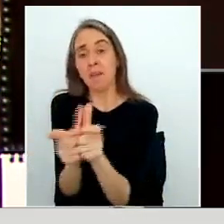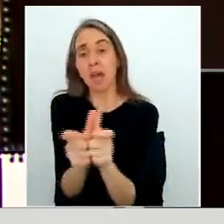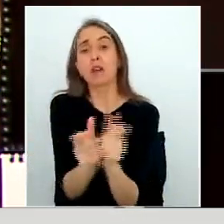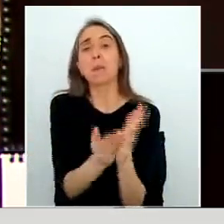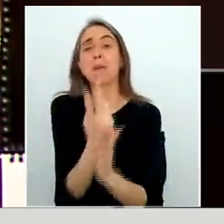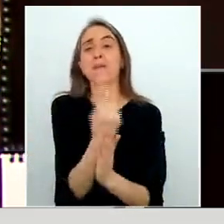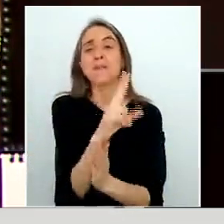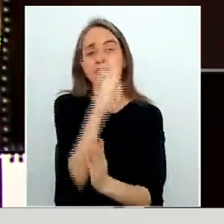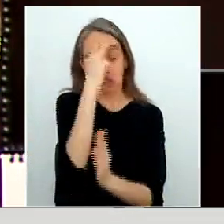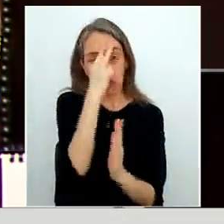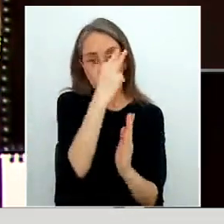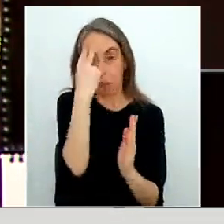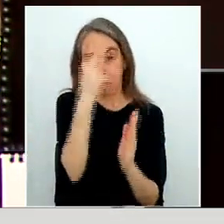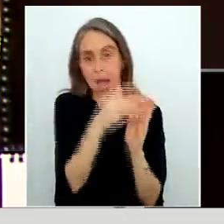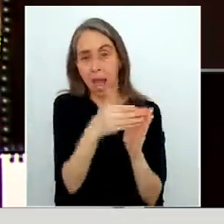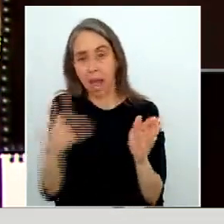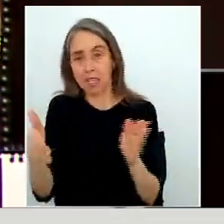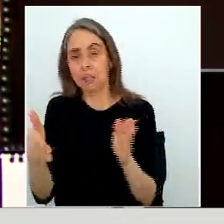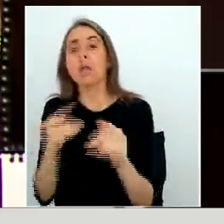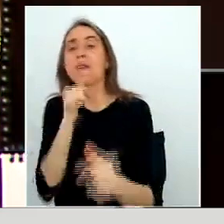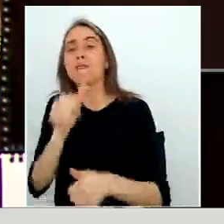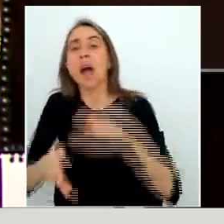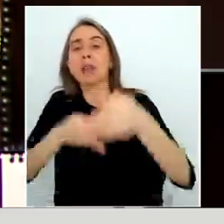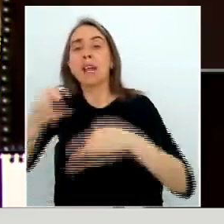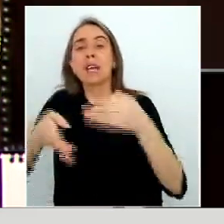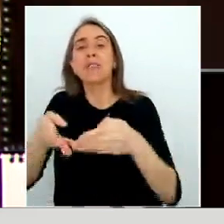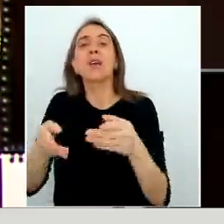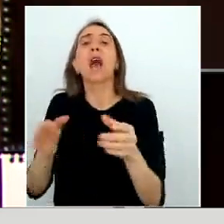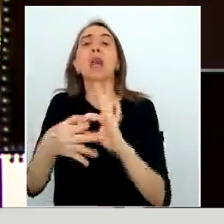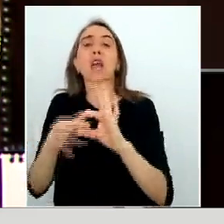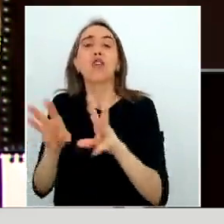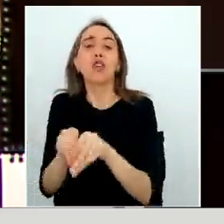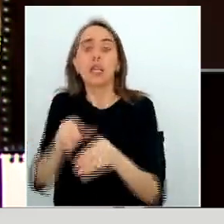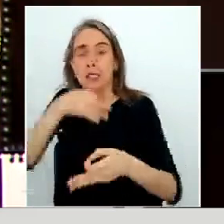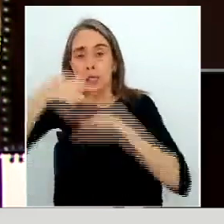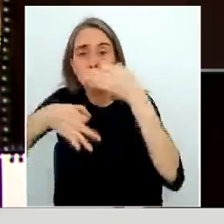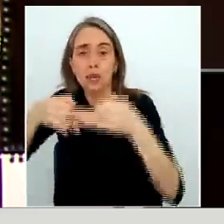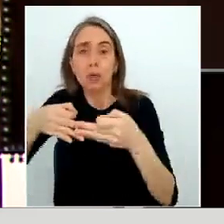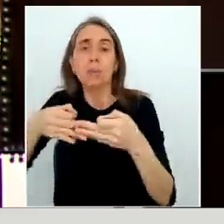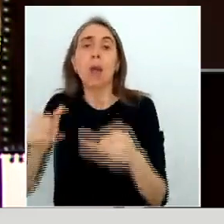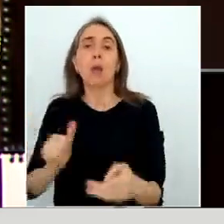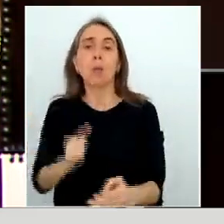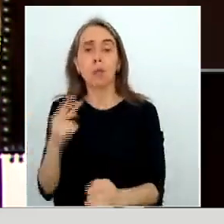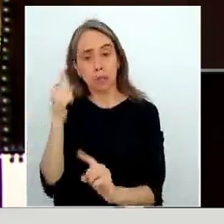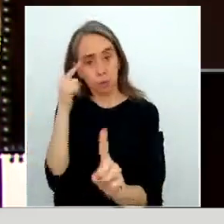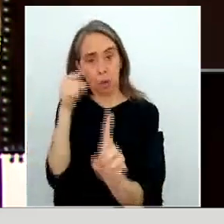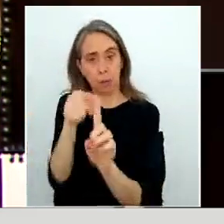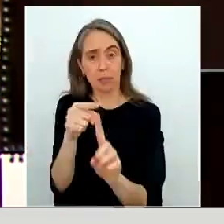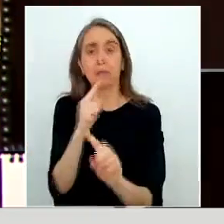diversas organizaciones para el cumplimiento de su fiel cometido habría